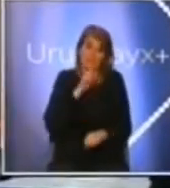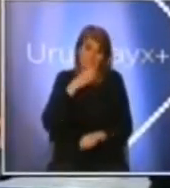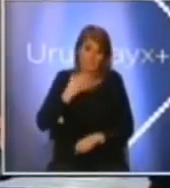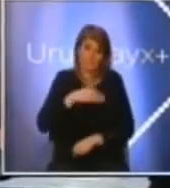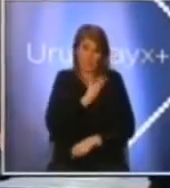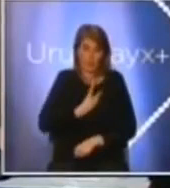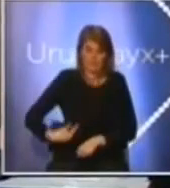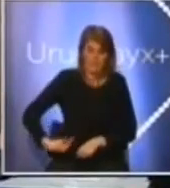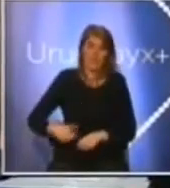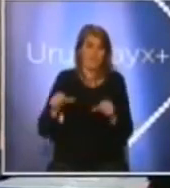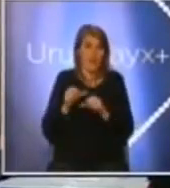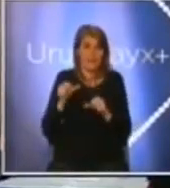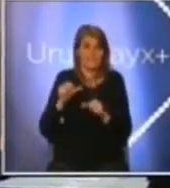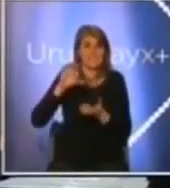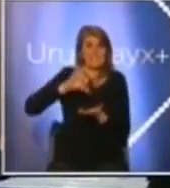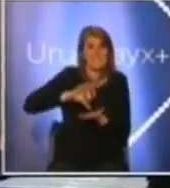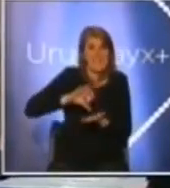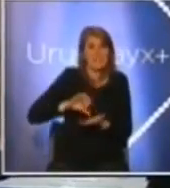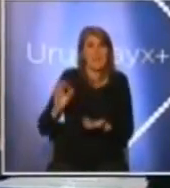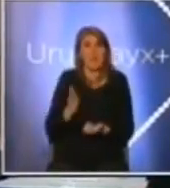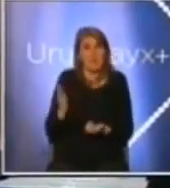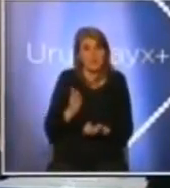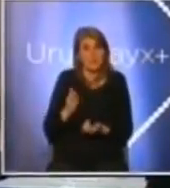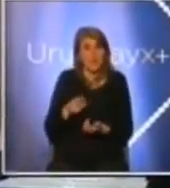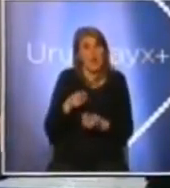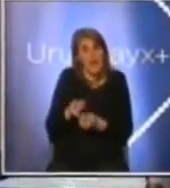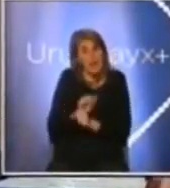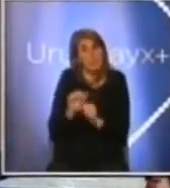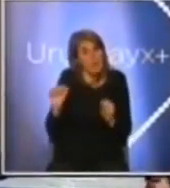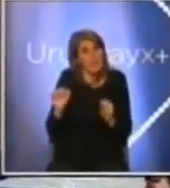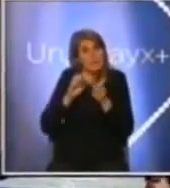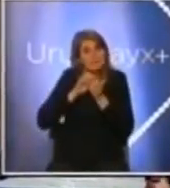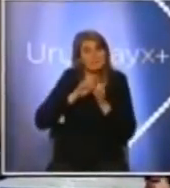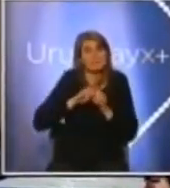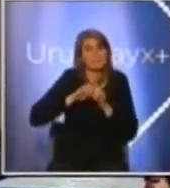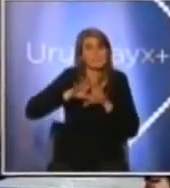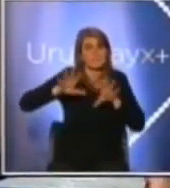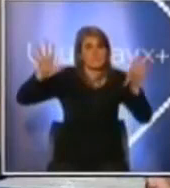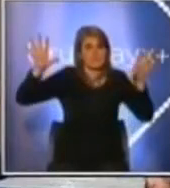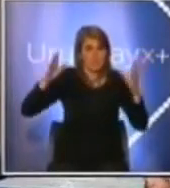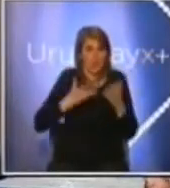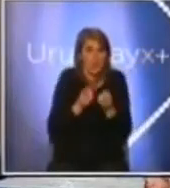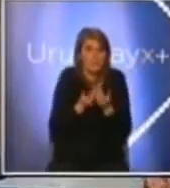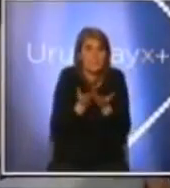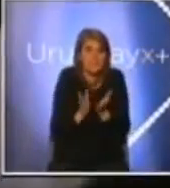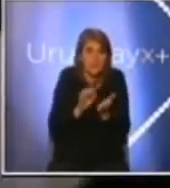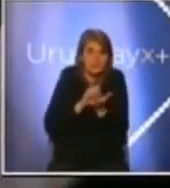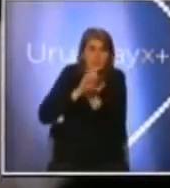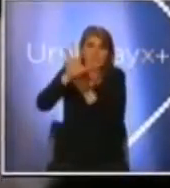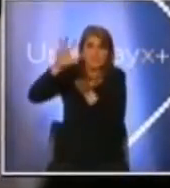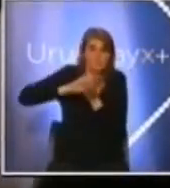sistema productivo con esta visión permitirá expandir el proceso a toda la cadena.